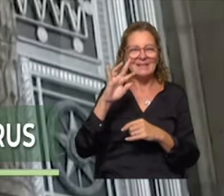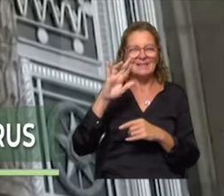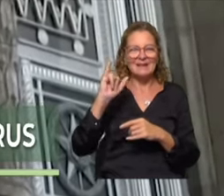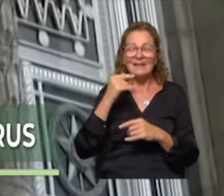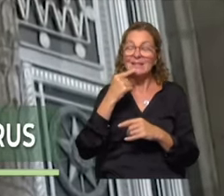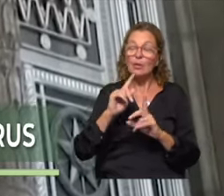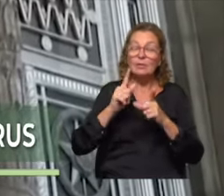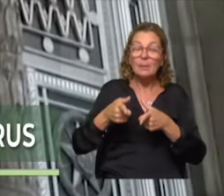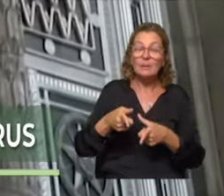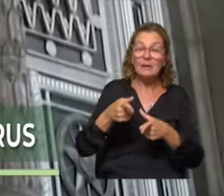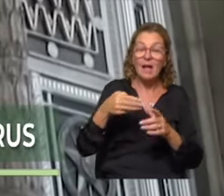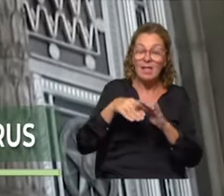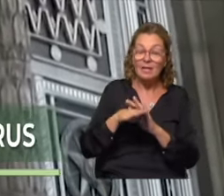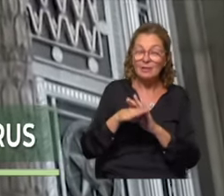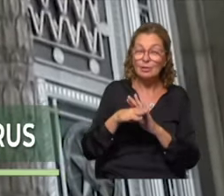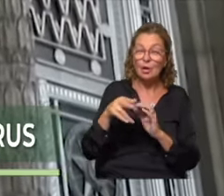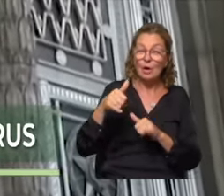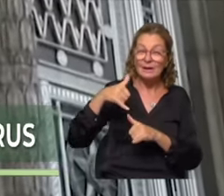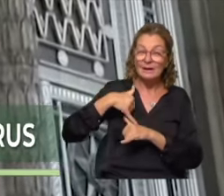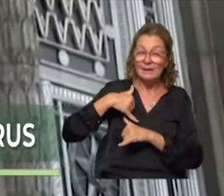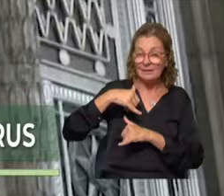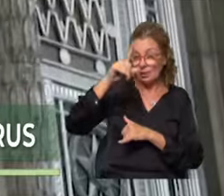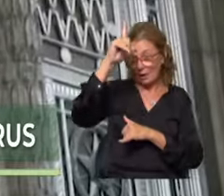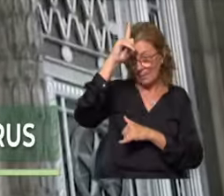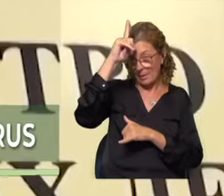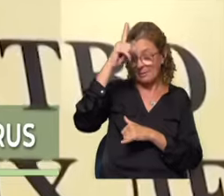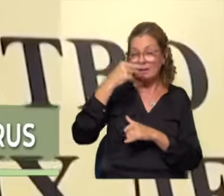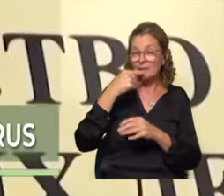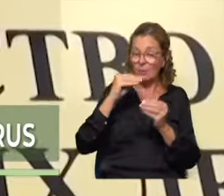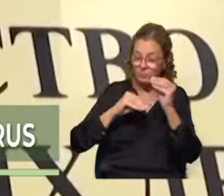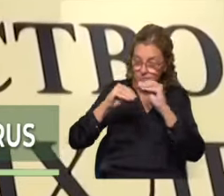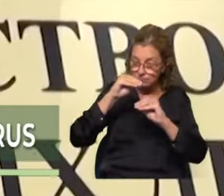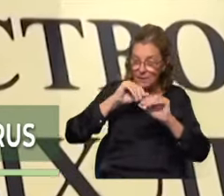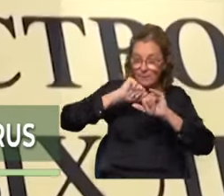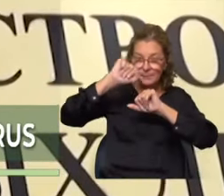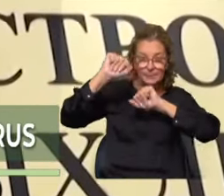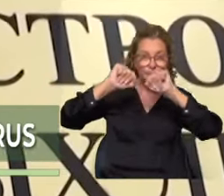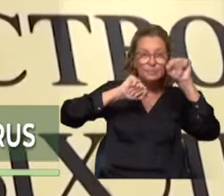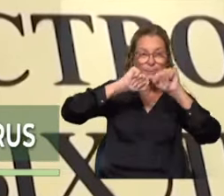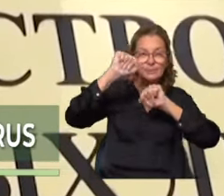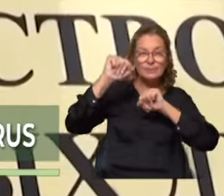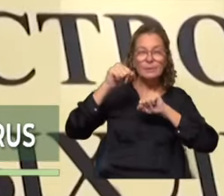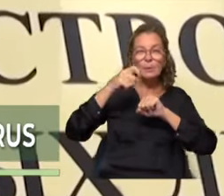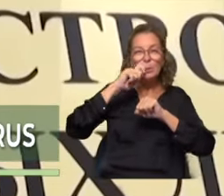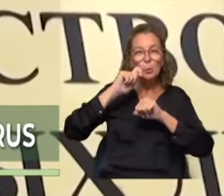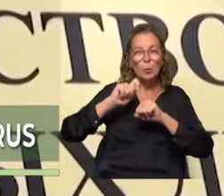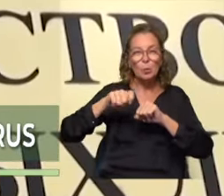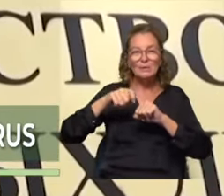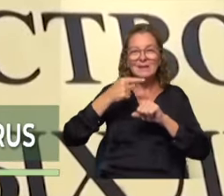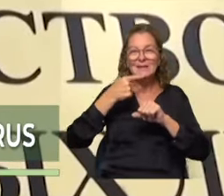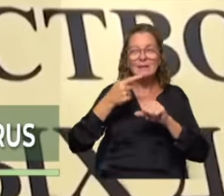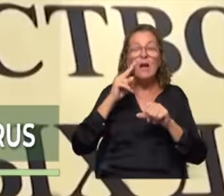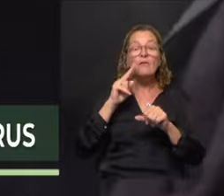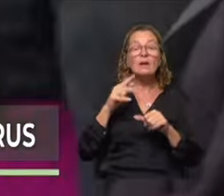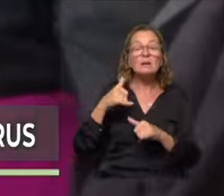que allí se muestra que en el interior del ejército alemán se debaten concretamente planes para lanzar ataques contra el territorio de Rusia y que queda por ver si